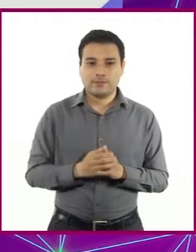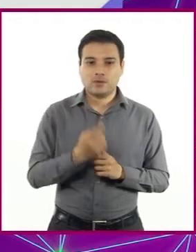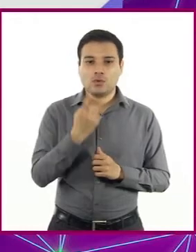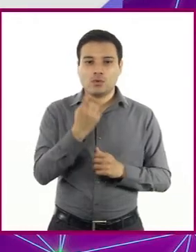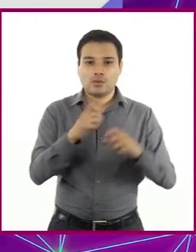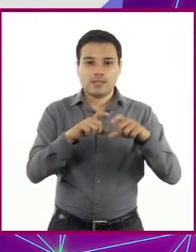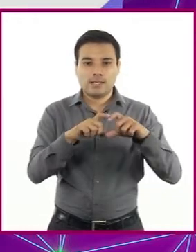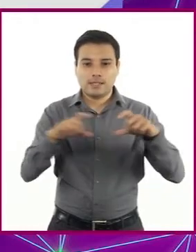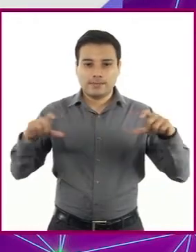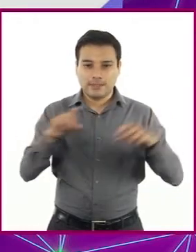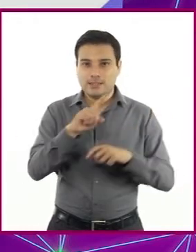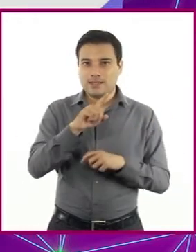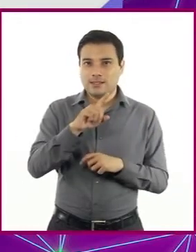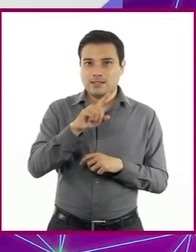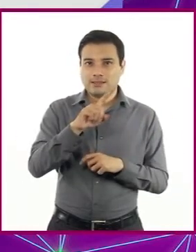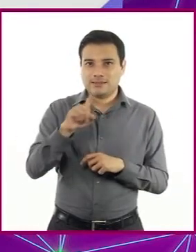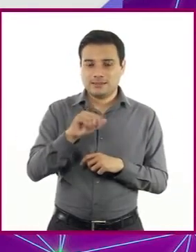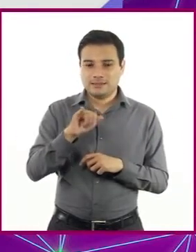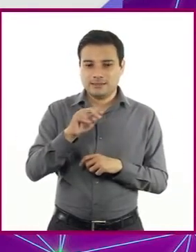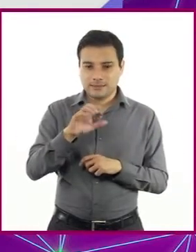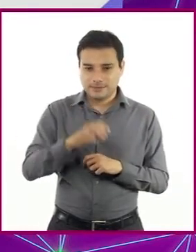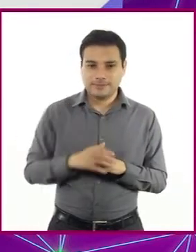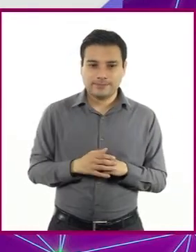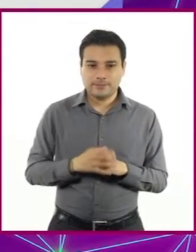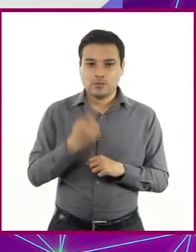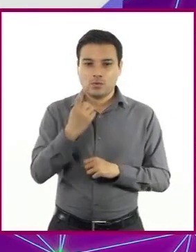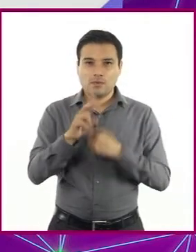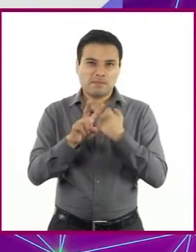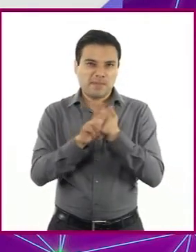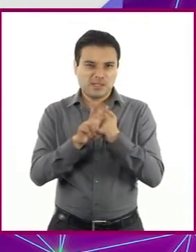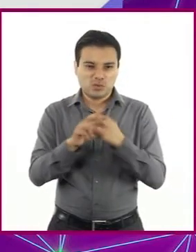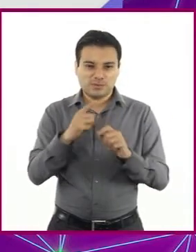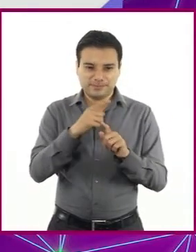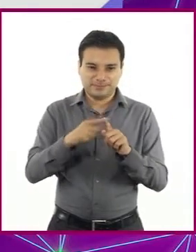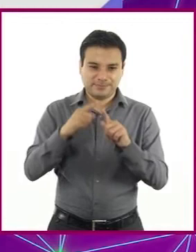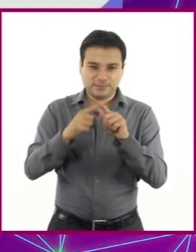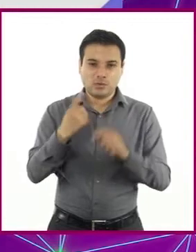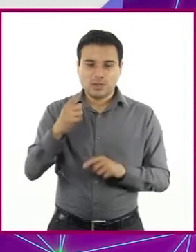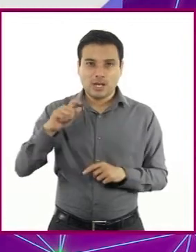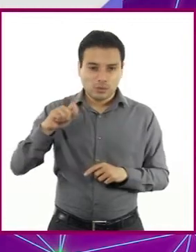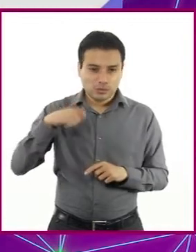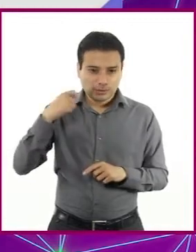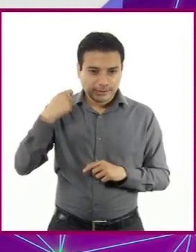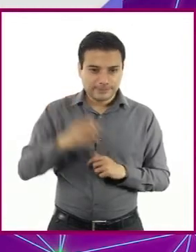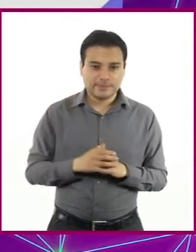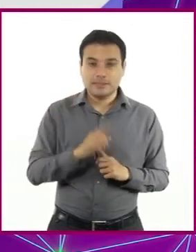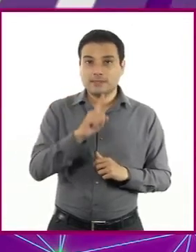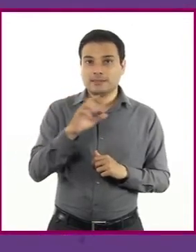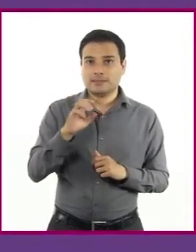vaso de precipitados, 100 mililitros de agua, una cuchara.